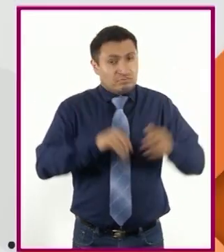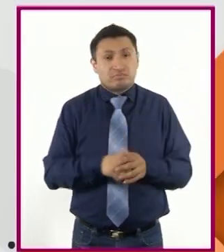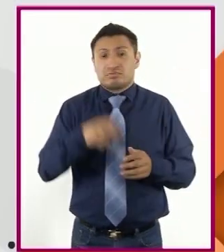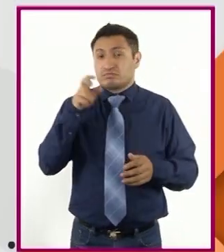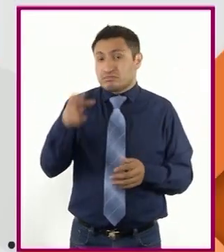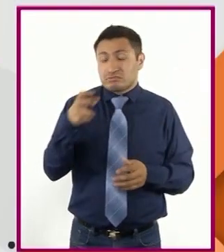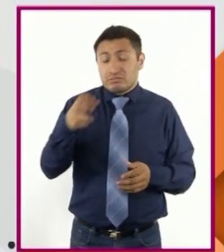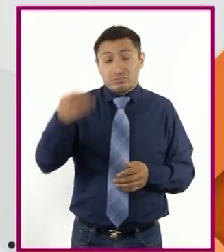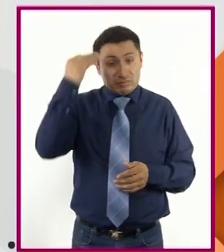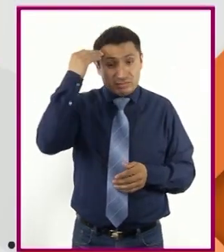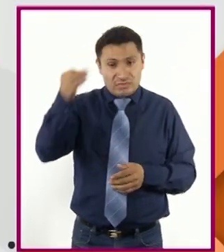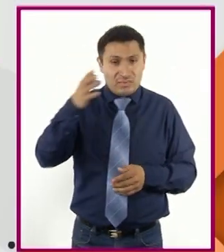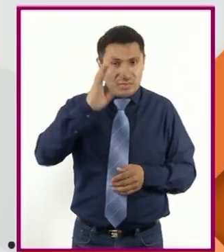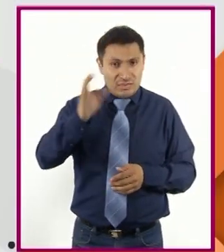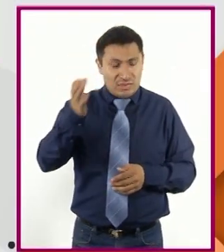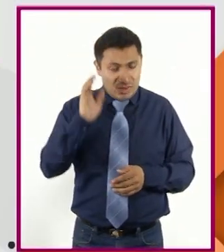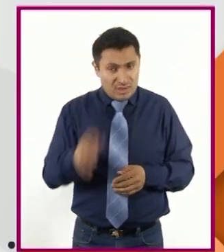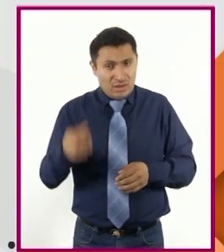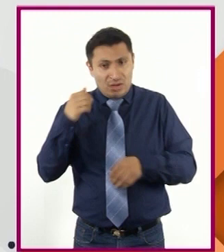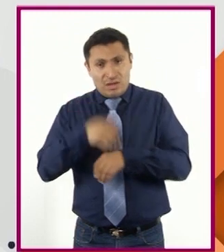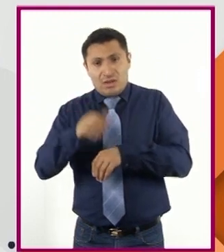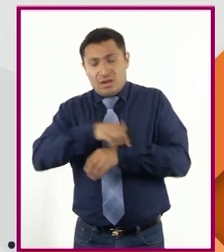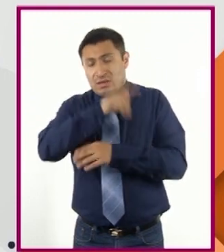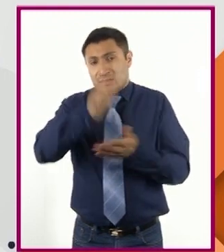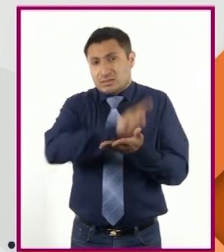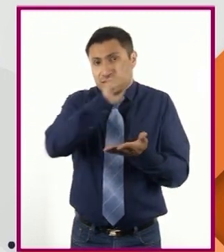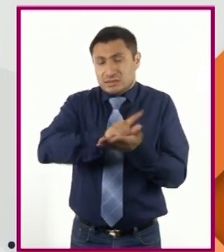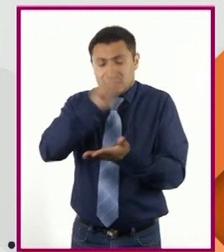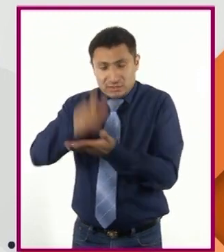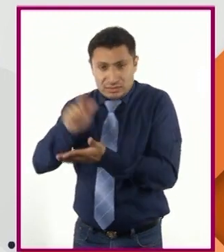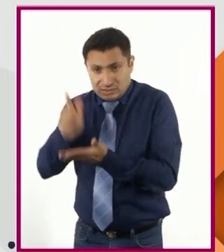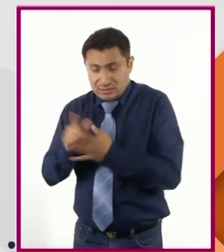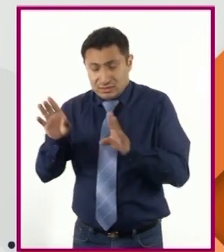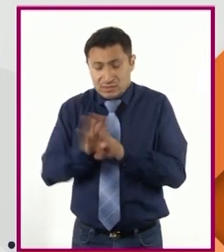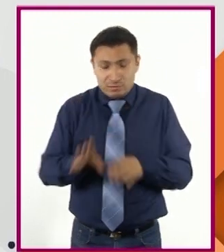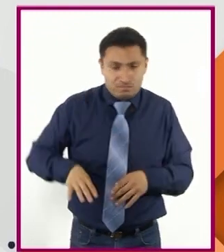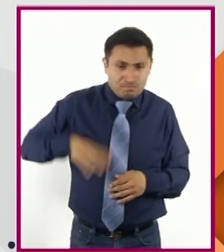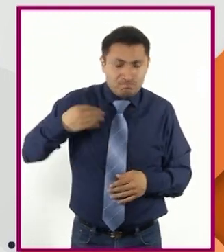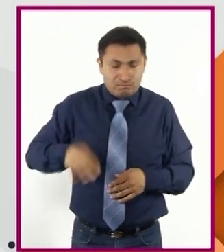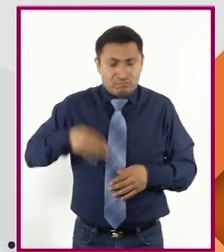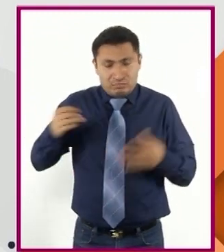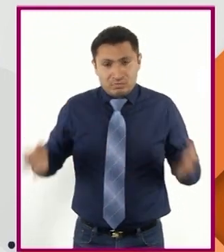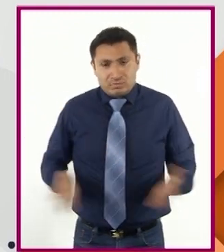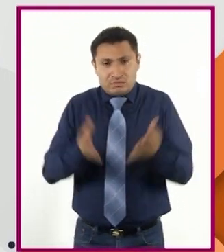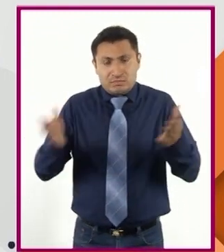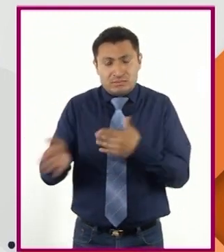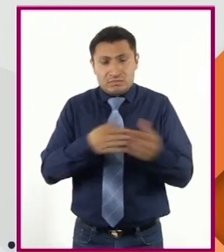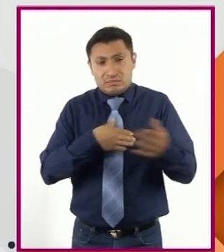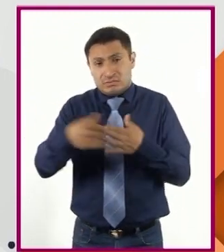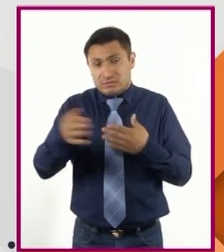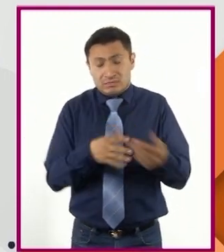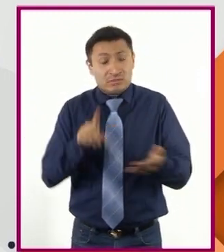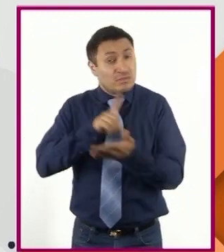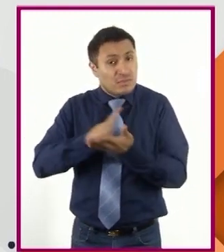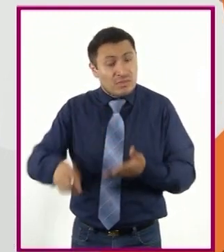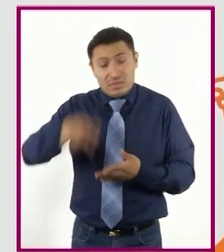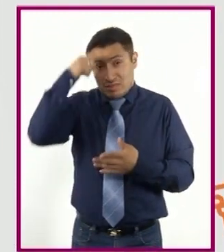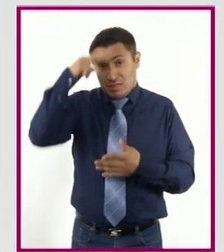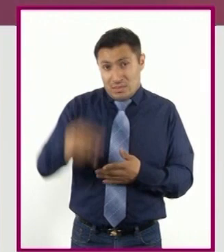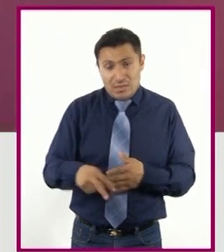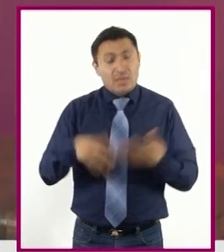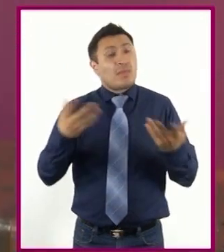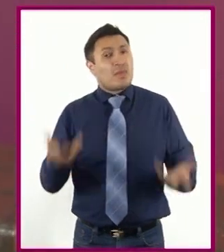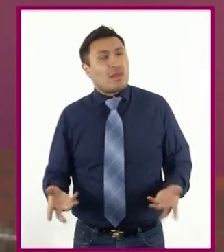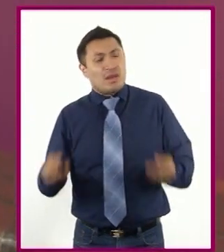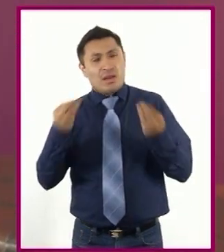en ese momento cuando se dictaron numerosas leyes que fueron un intento de impulsar la modernización del derecho mexicano,